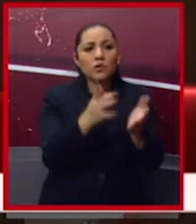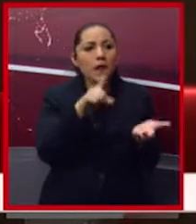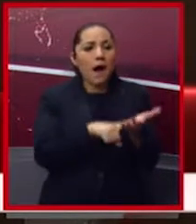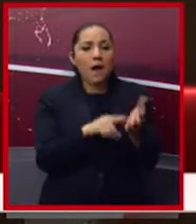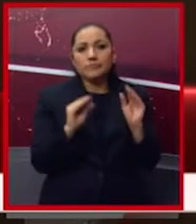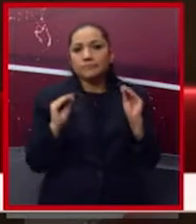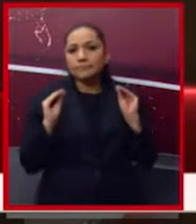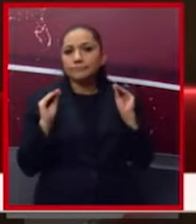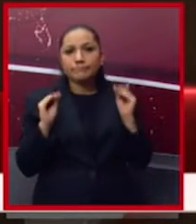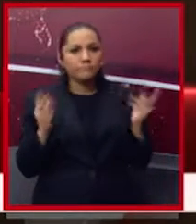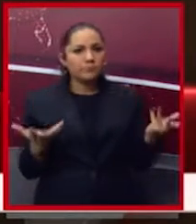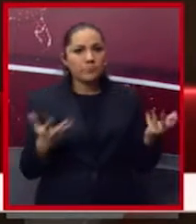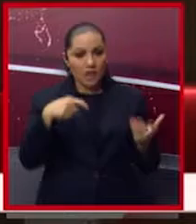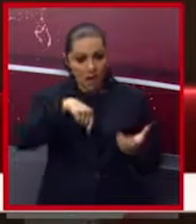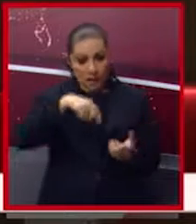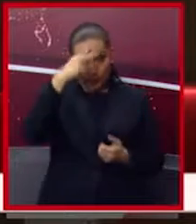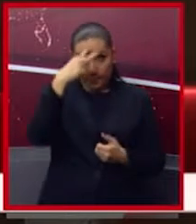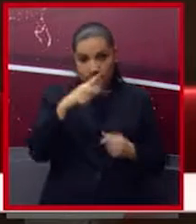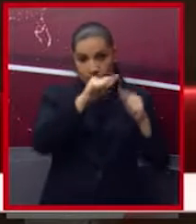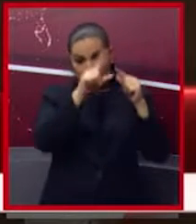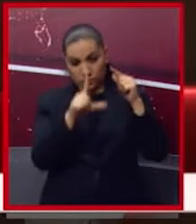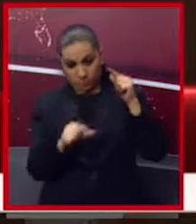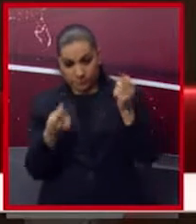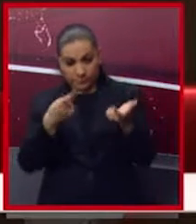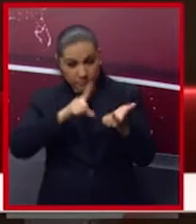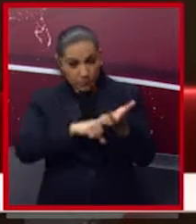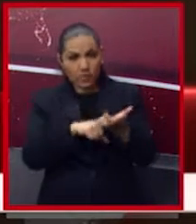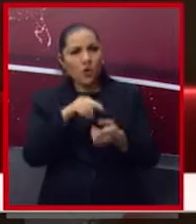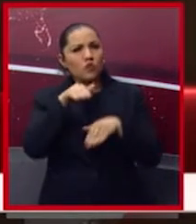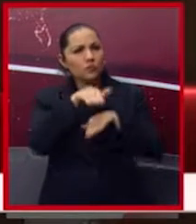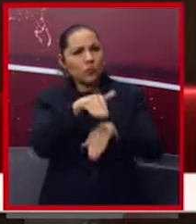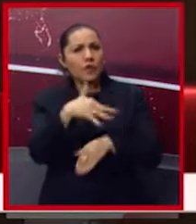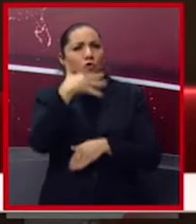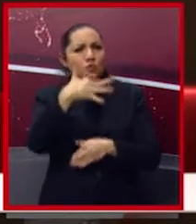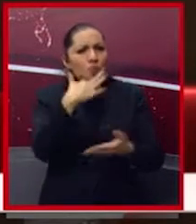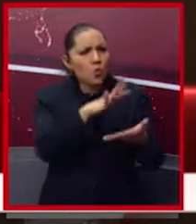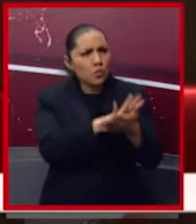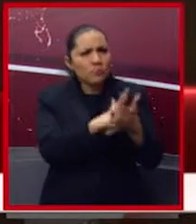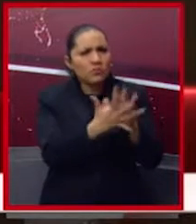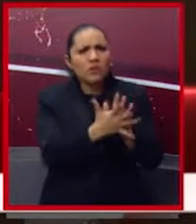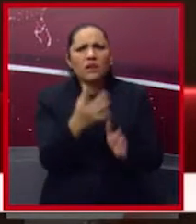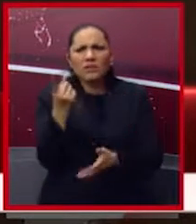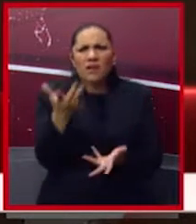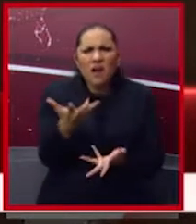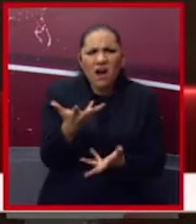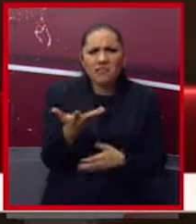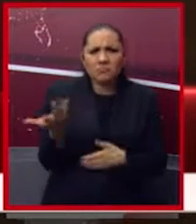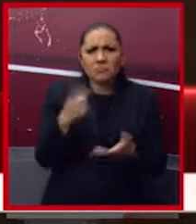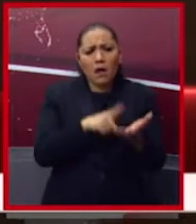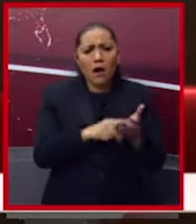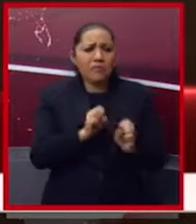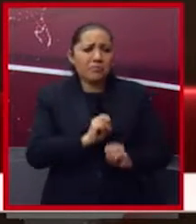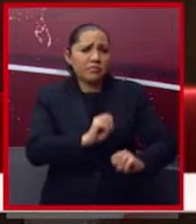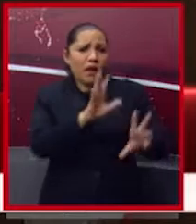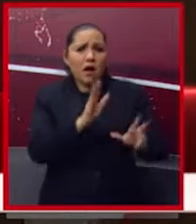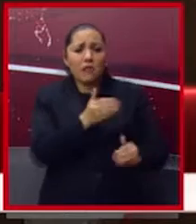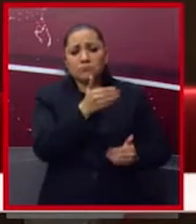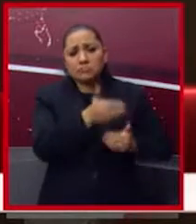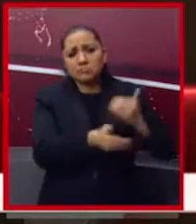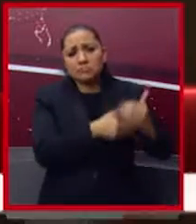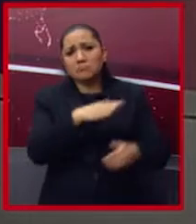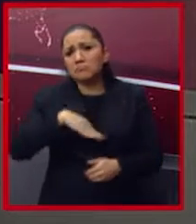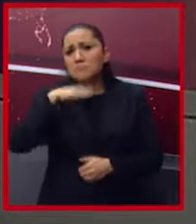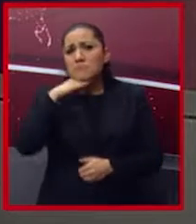en política interior en materia de corrupción es dejar pasar, dejar hacer. Bueno, por parte del